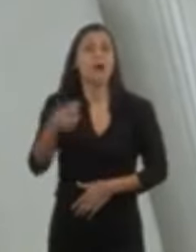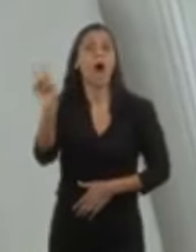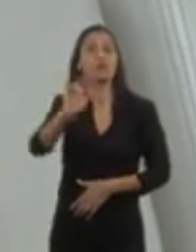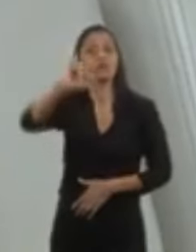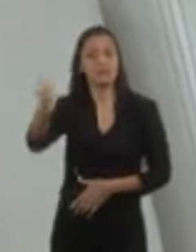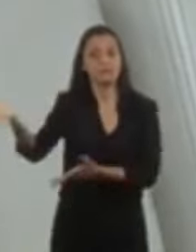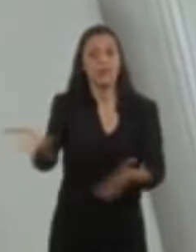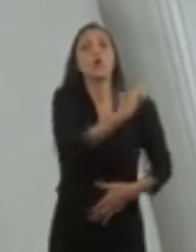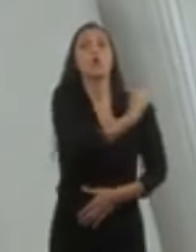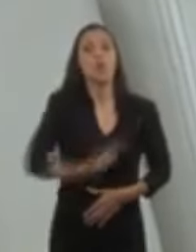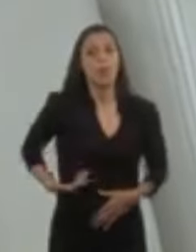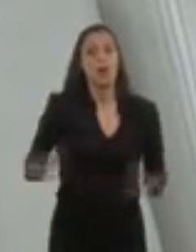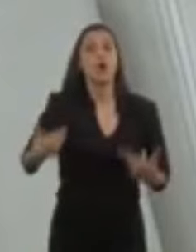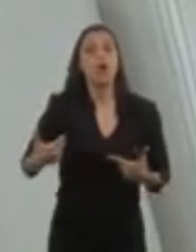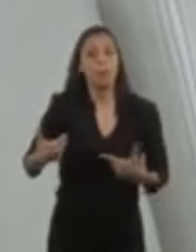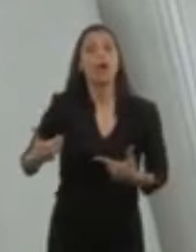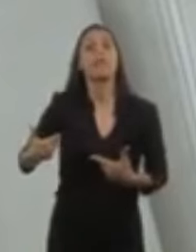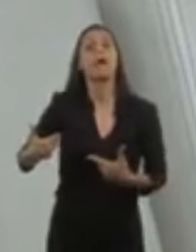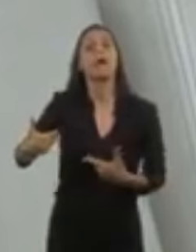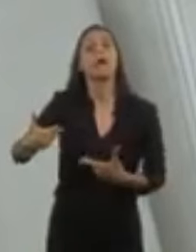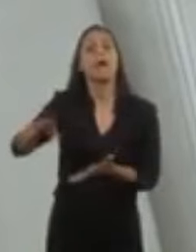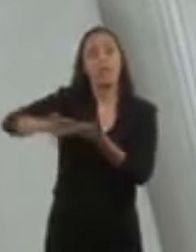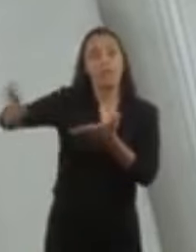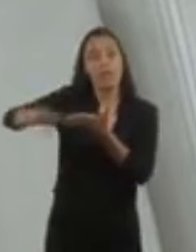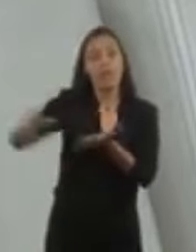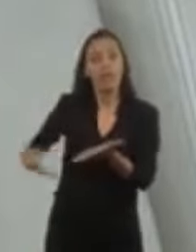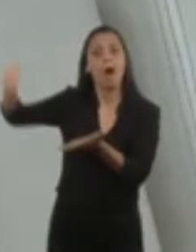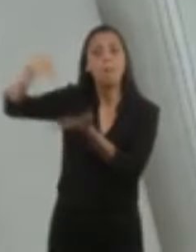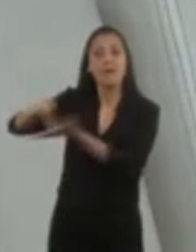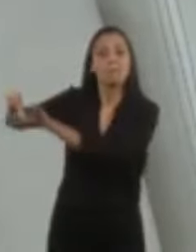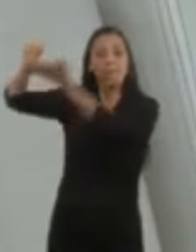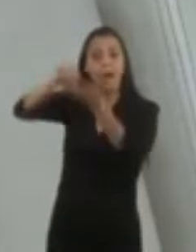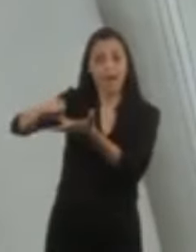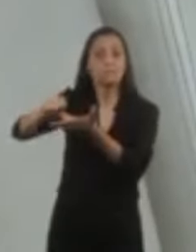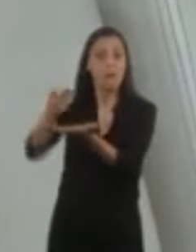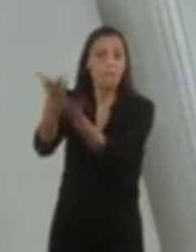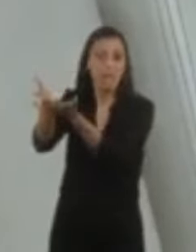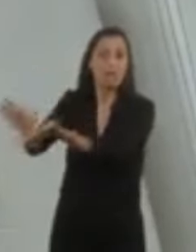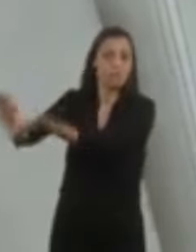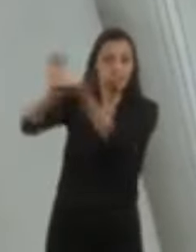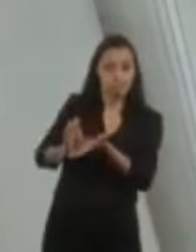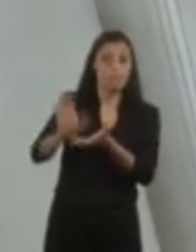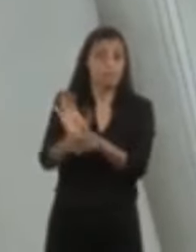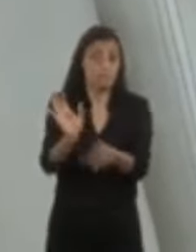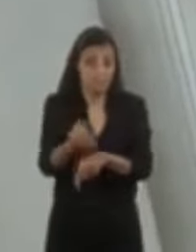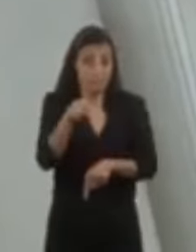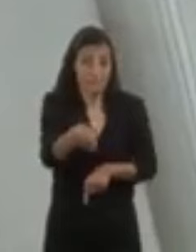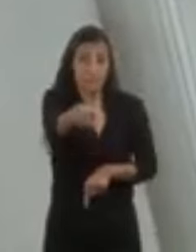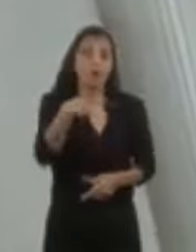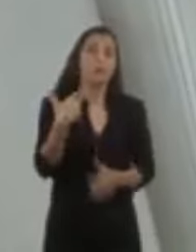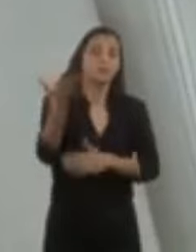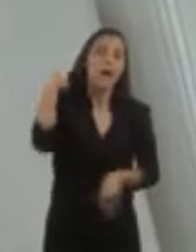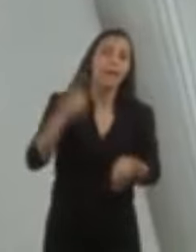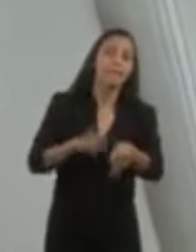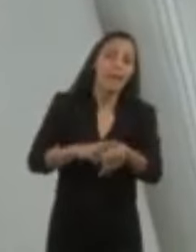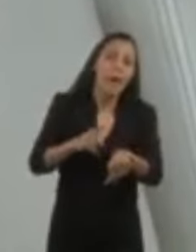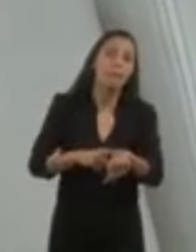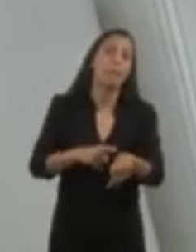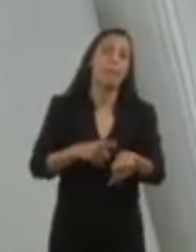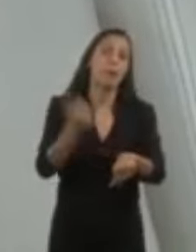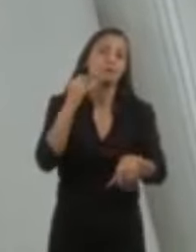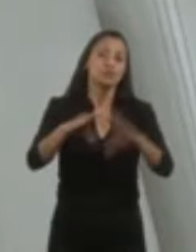gobierno nacional a tomar deuda fuera del parlamento nacional una de las cuestiones fundamentales que vos venís recalcando a lo largo de tus